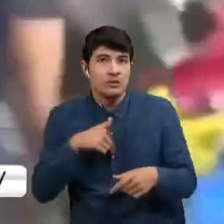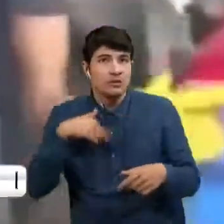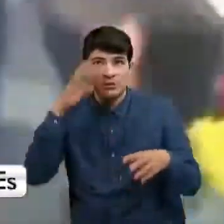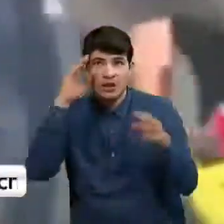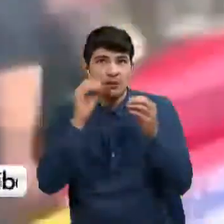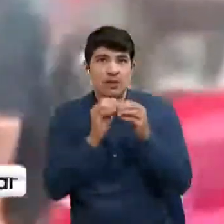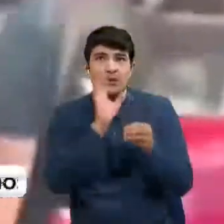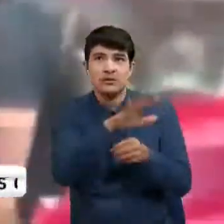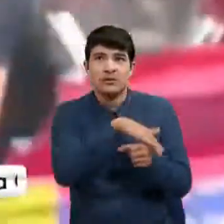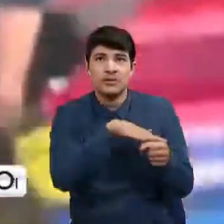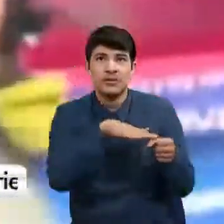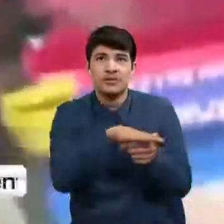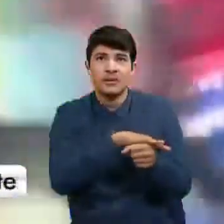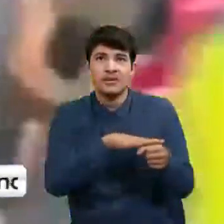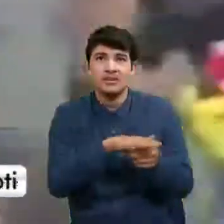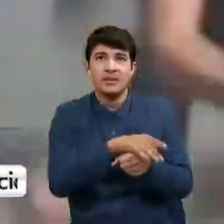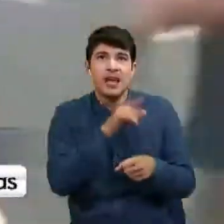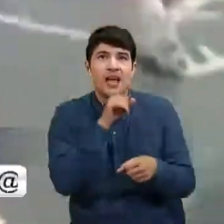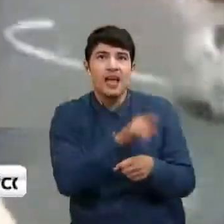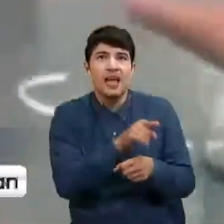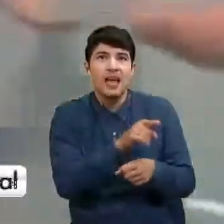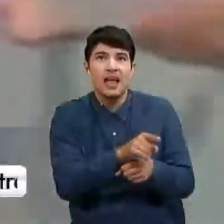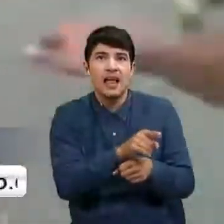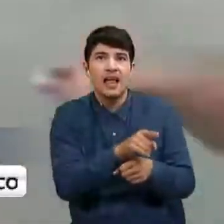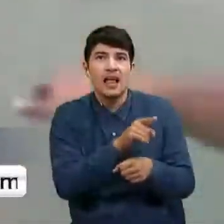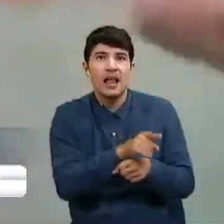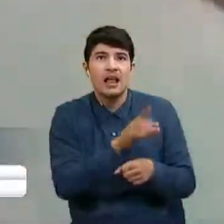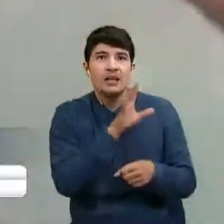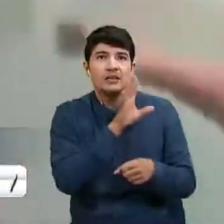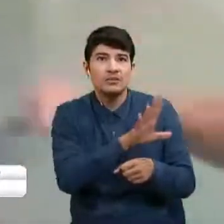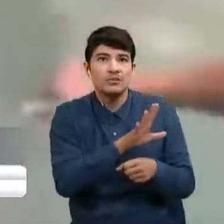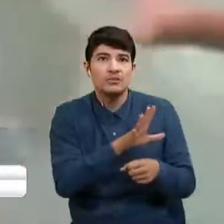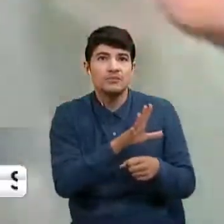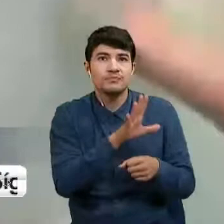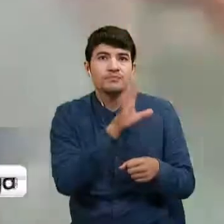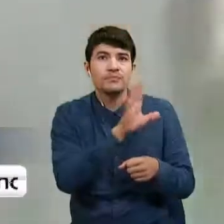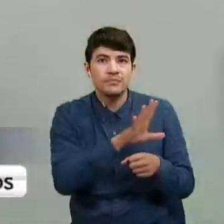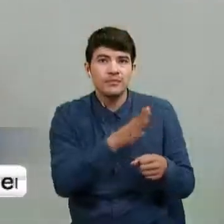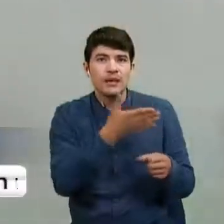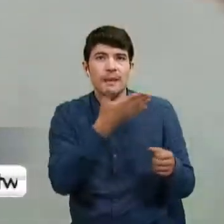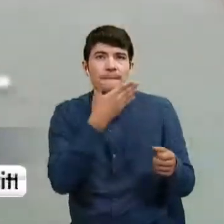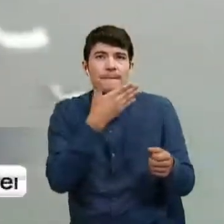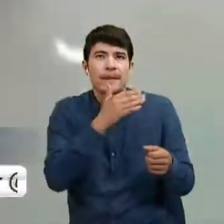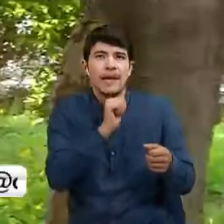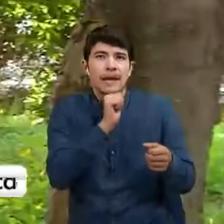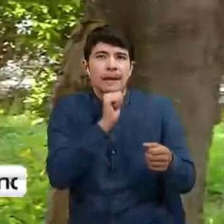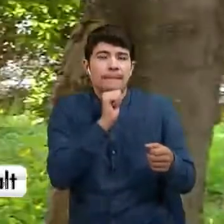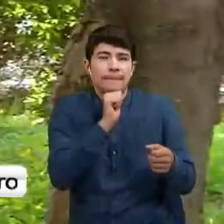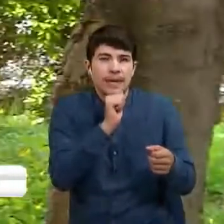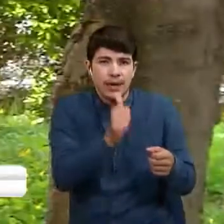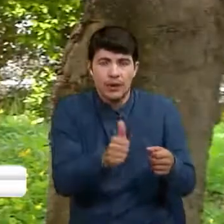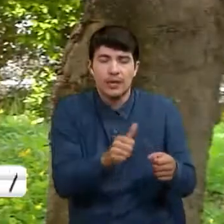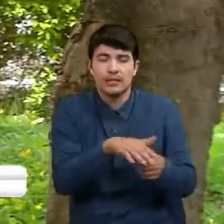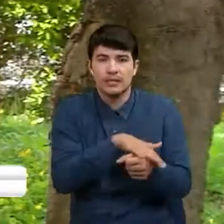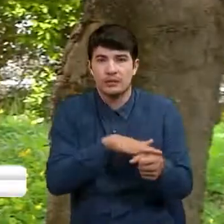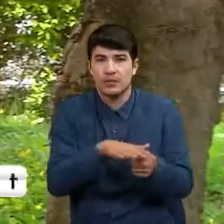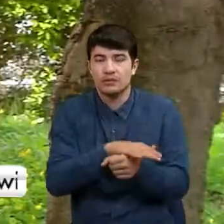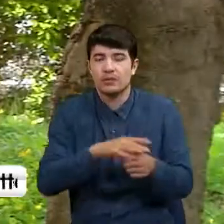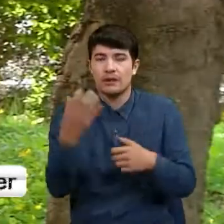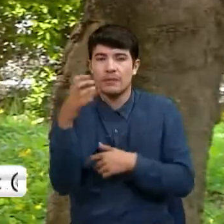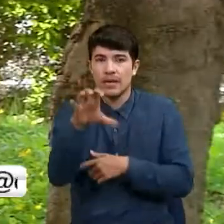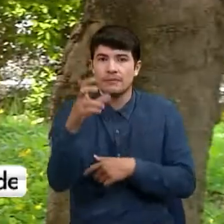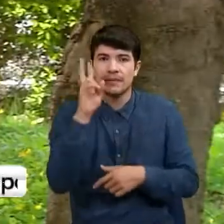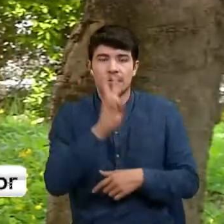y que lo que va es a la tendencia va a ser a empeorar la situación del país y